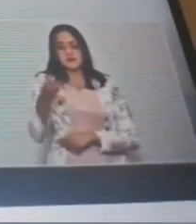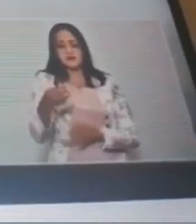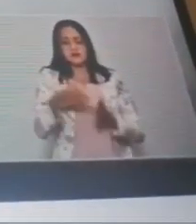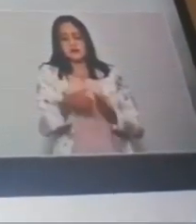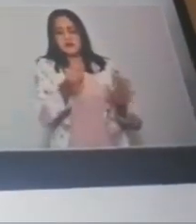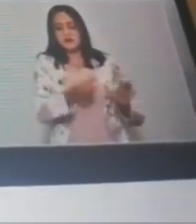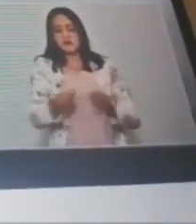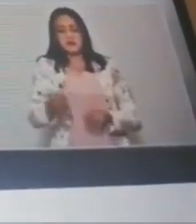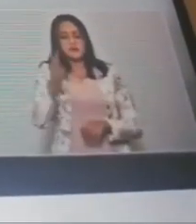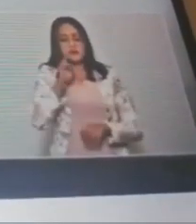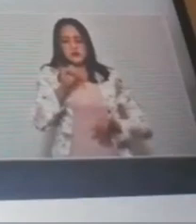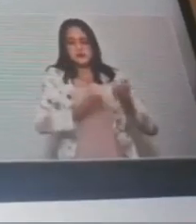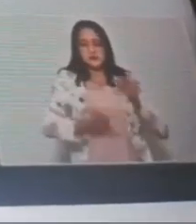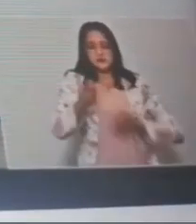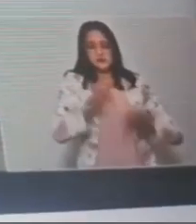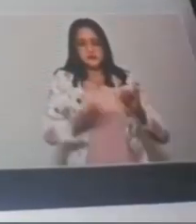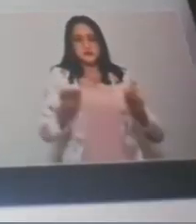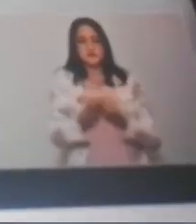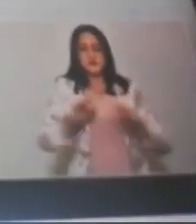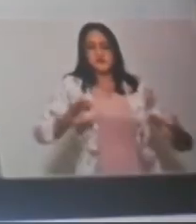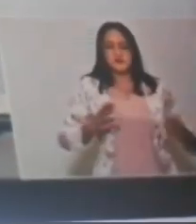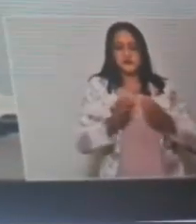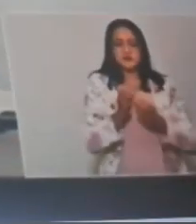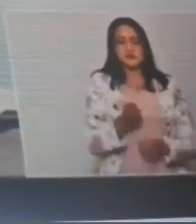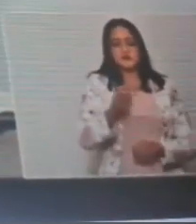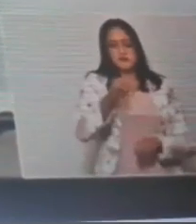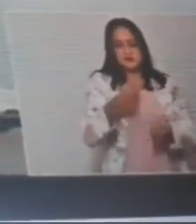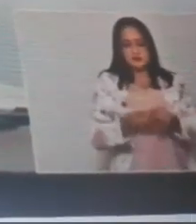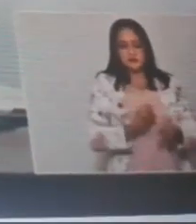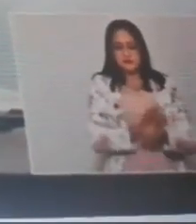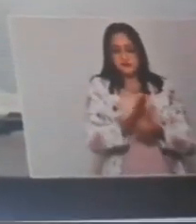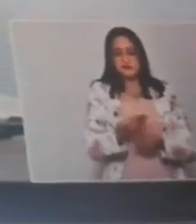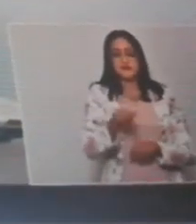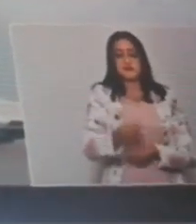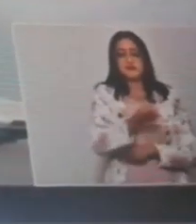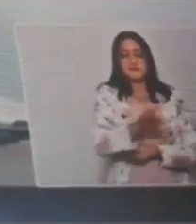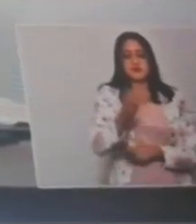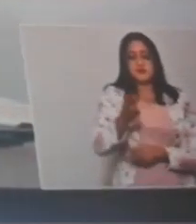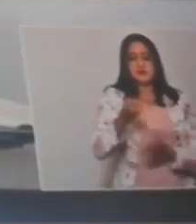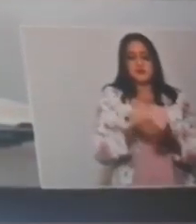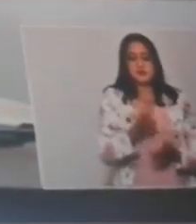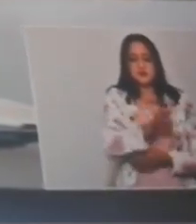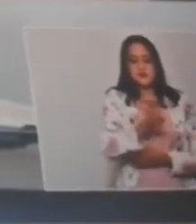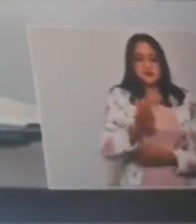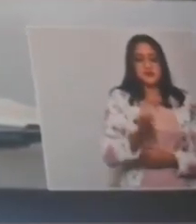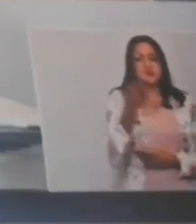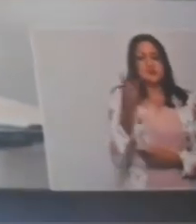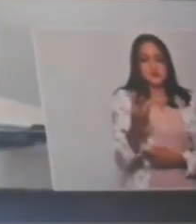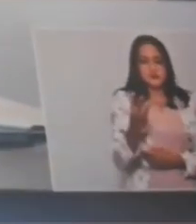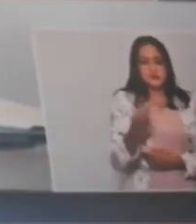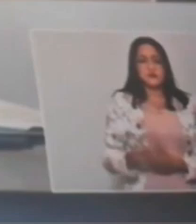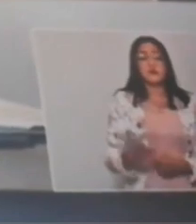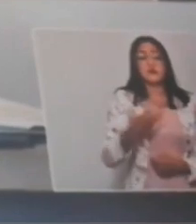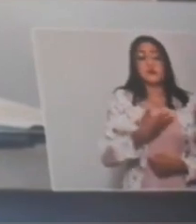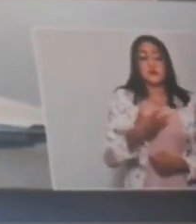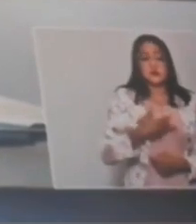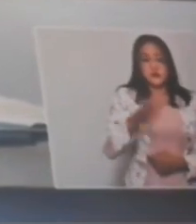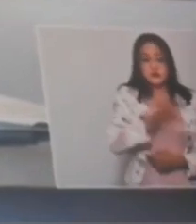73.600 muestras procesadas, con un acumulado de casos positivos de 103.403,